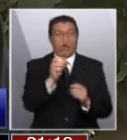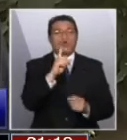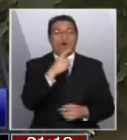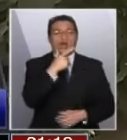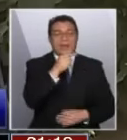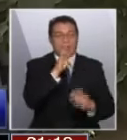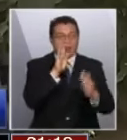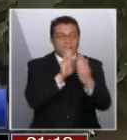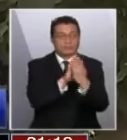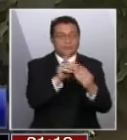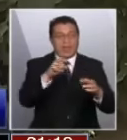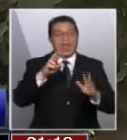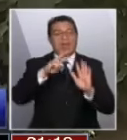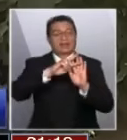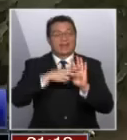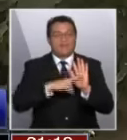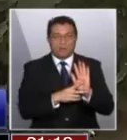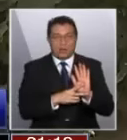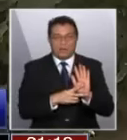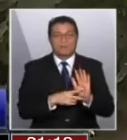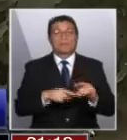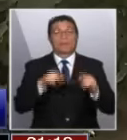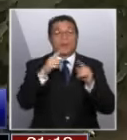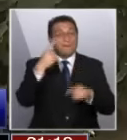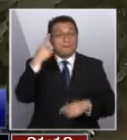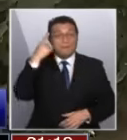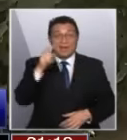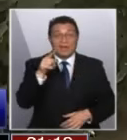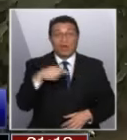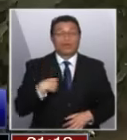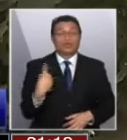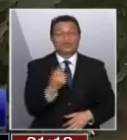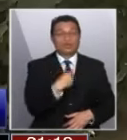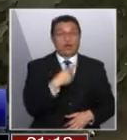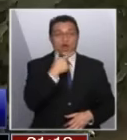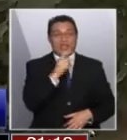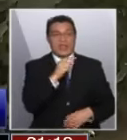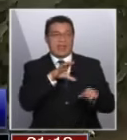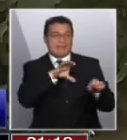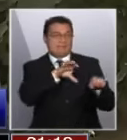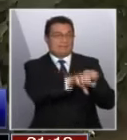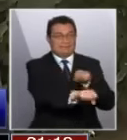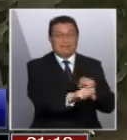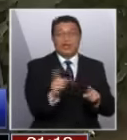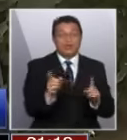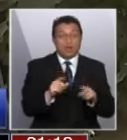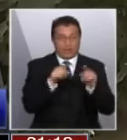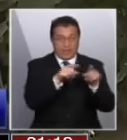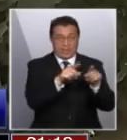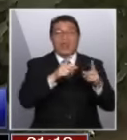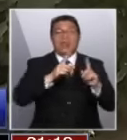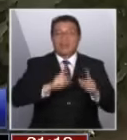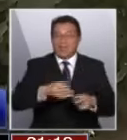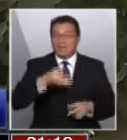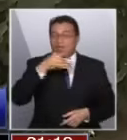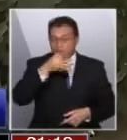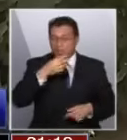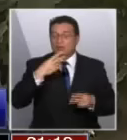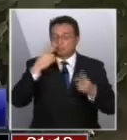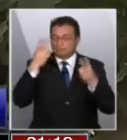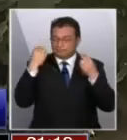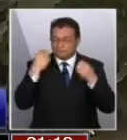afrontar las reformas que había que hacer pero no es que queramos desmantelarlas ella tiene que reconocer que no las